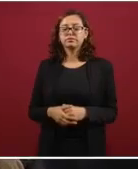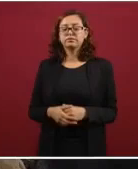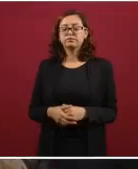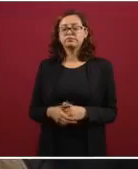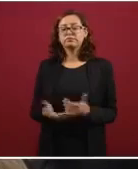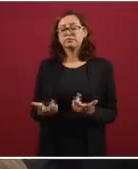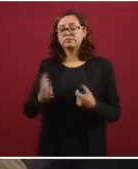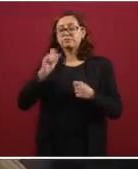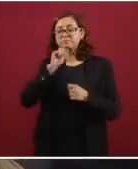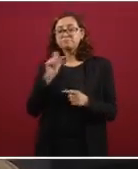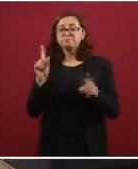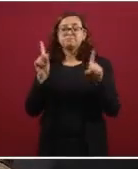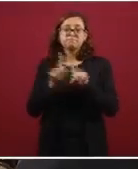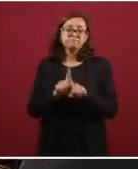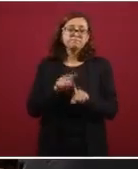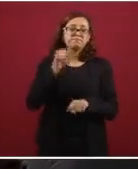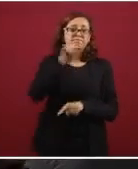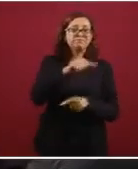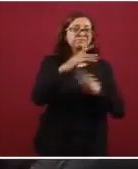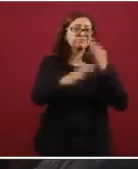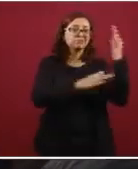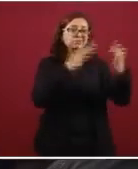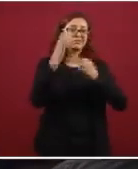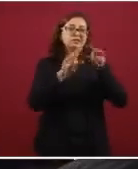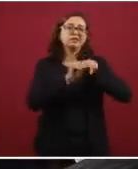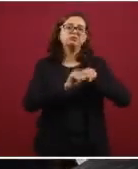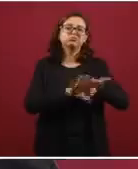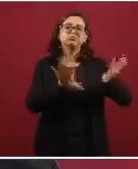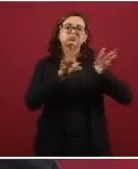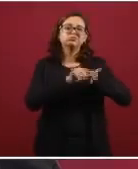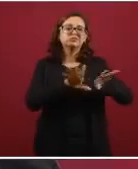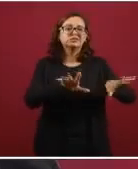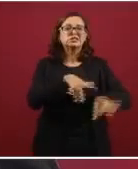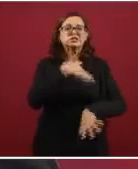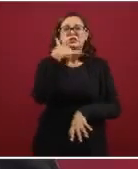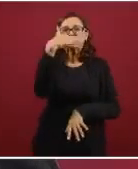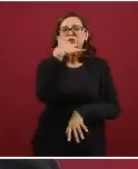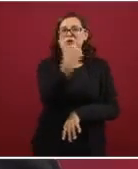se consuman productos chatarra